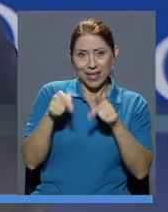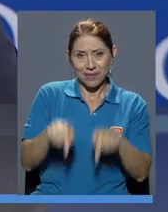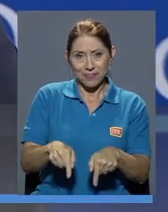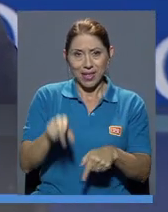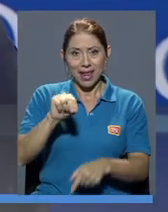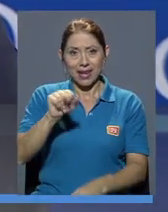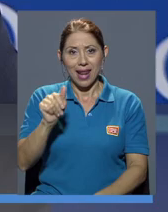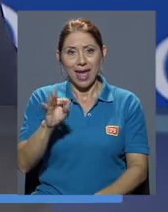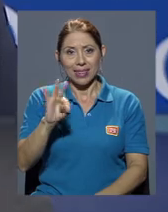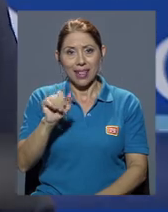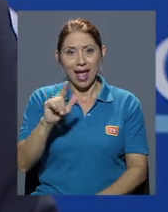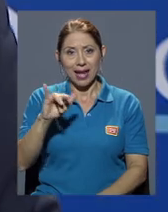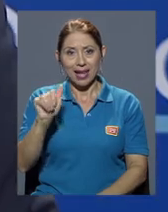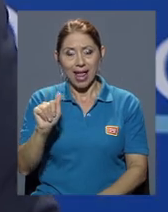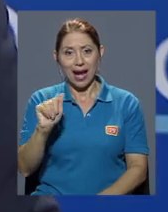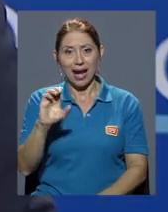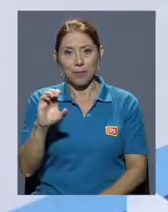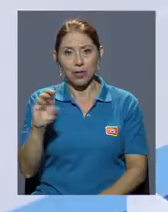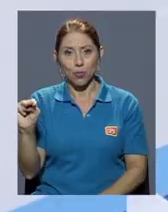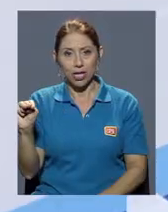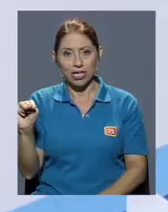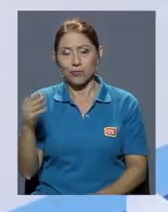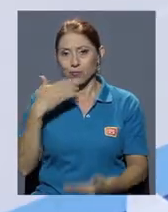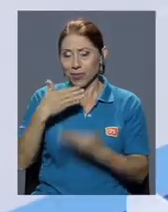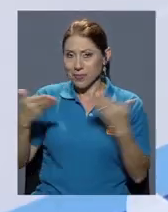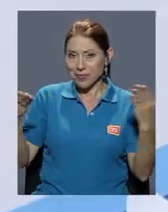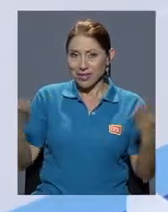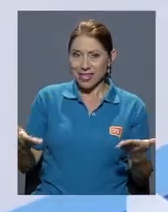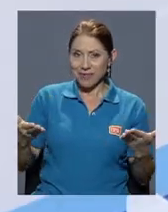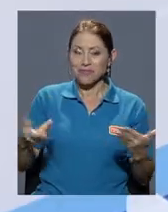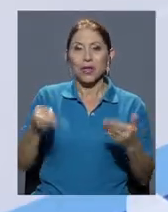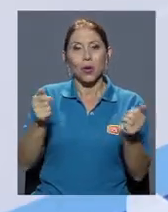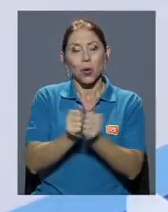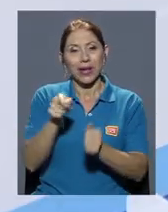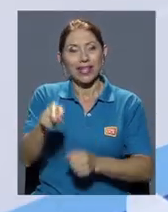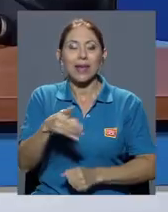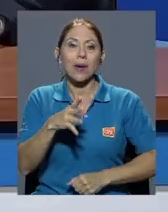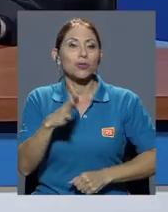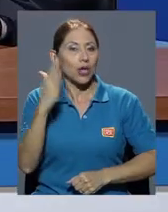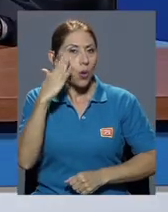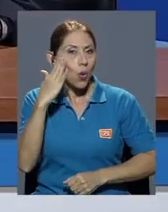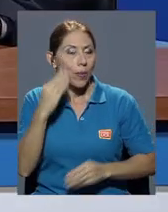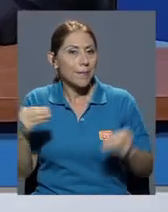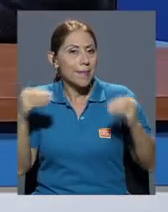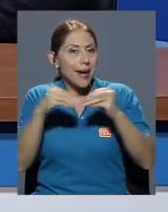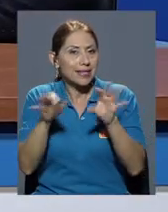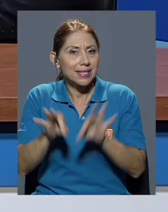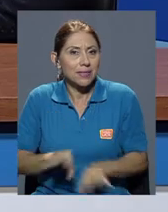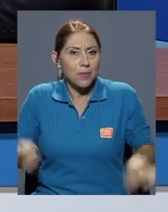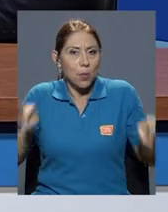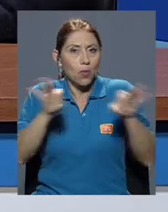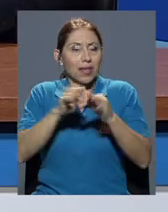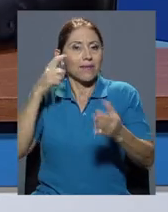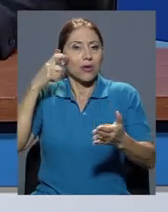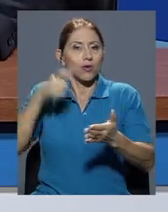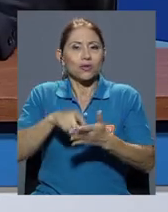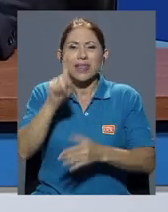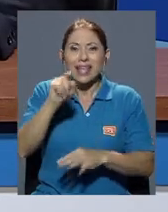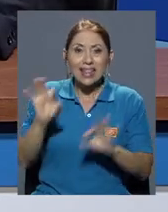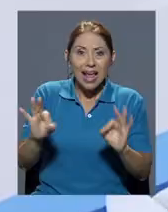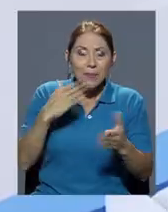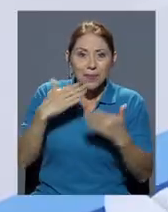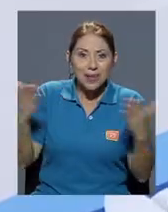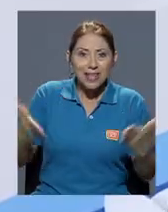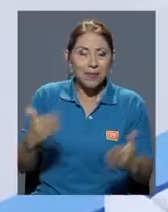natalia carballo murillo a quien le damos la más cordial bienvenida y con quien vamos a conocer más sobre este importante reconocimiento que está natalia